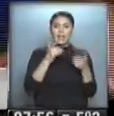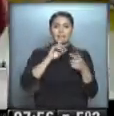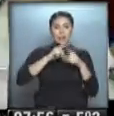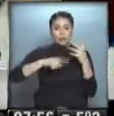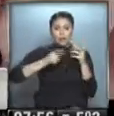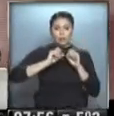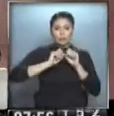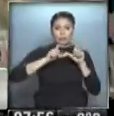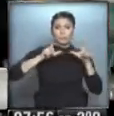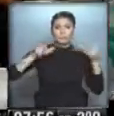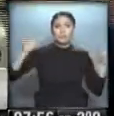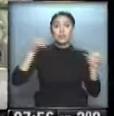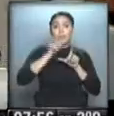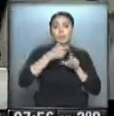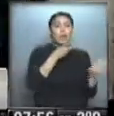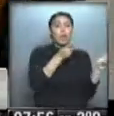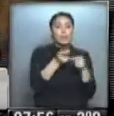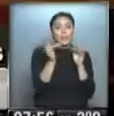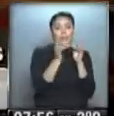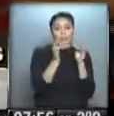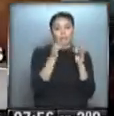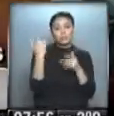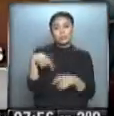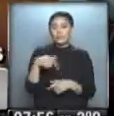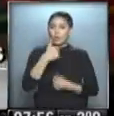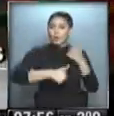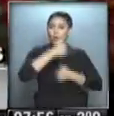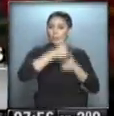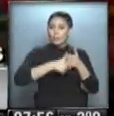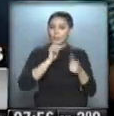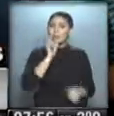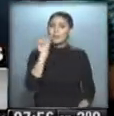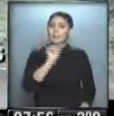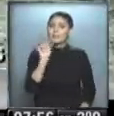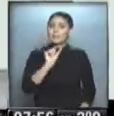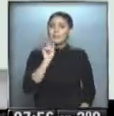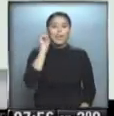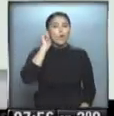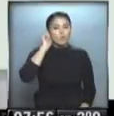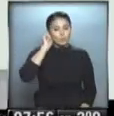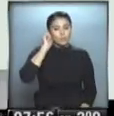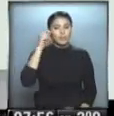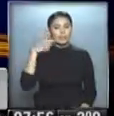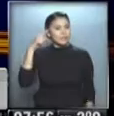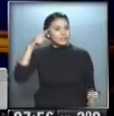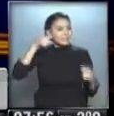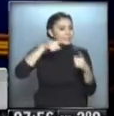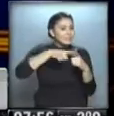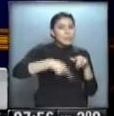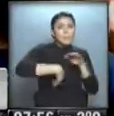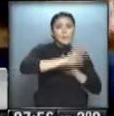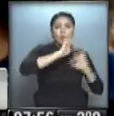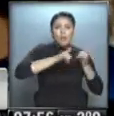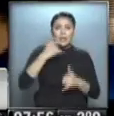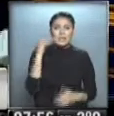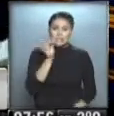gente compre todo por internet y qué hacen ellos se anotan para competir por unas pasantías en google que es algo así como la tierra prometida para miles de jóvenes